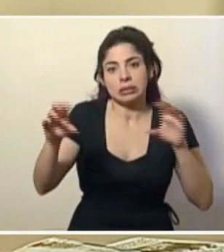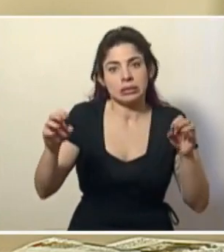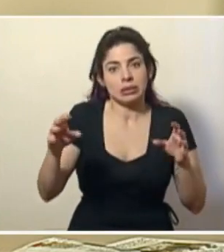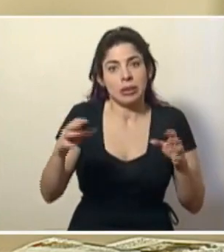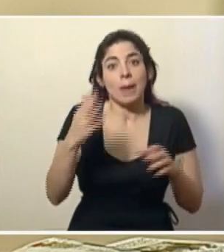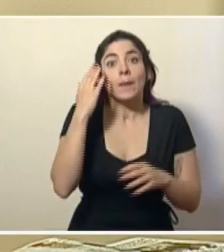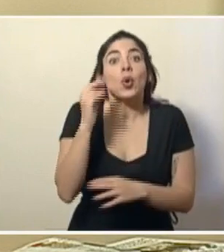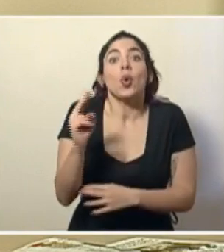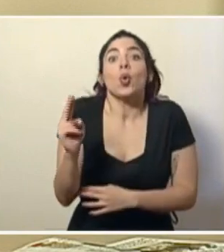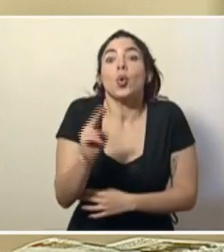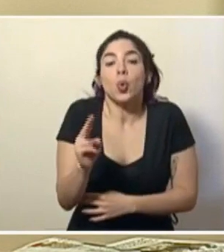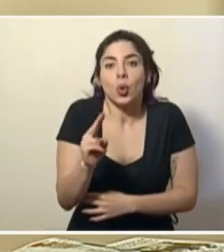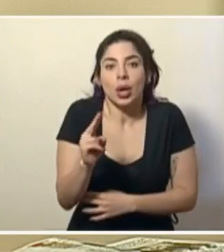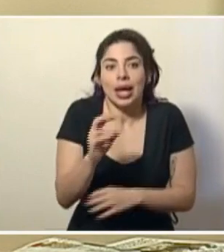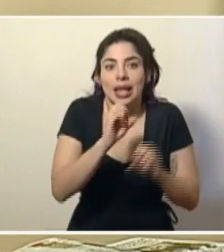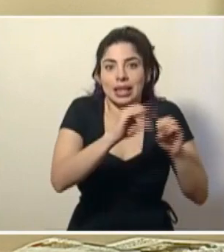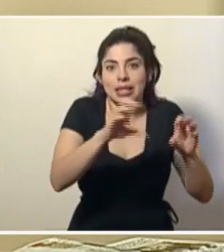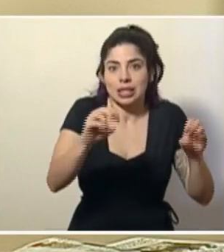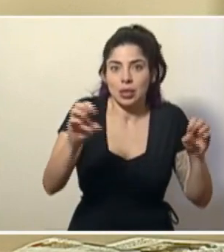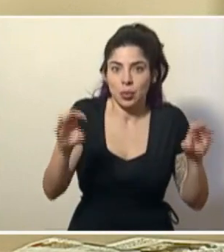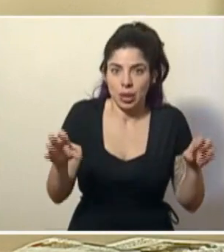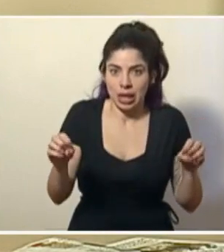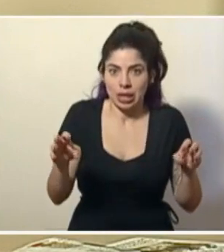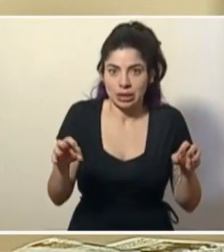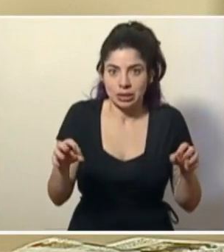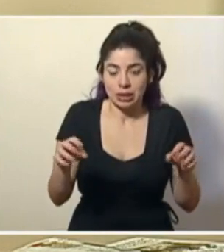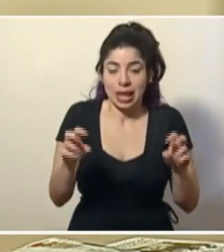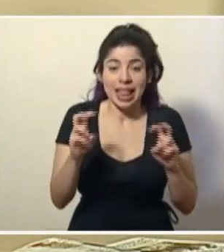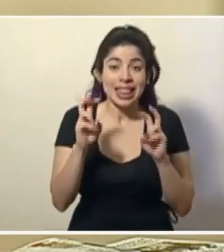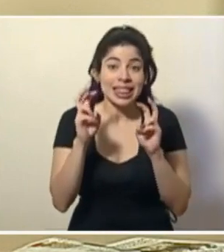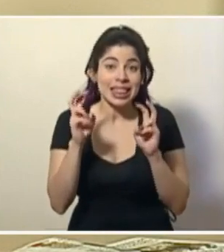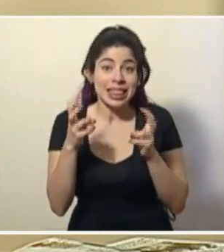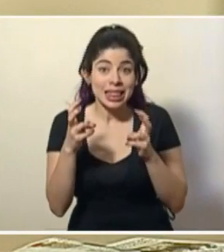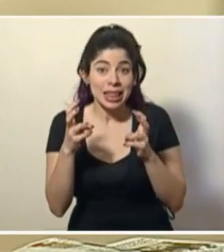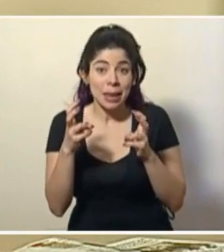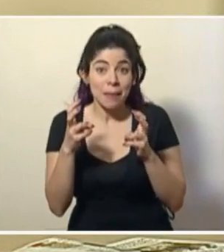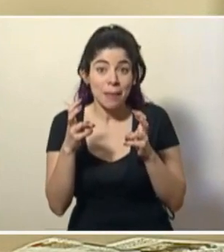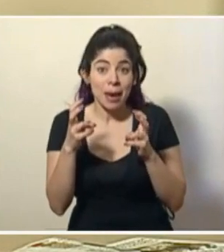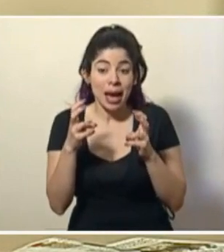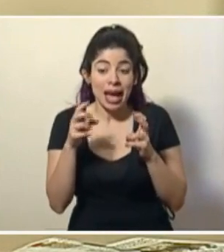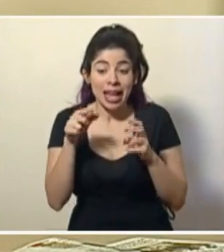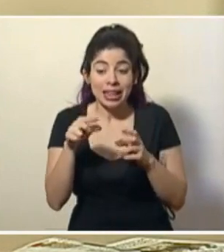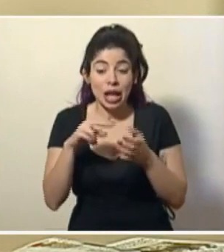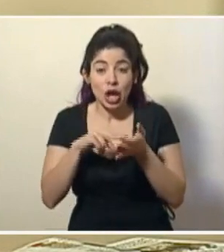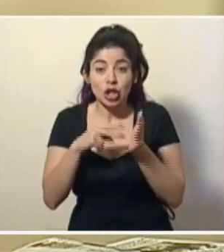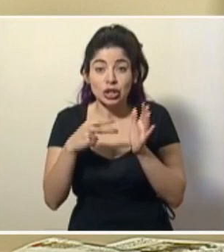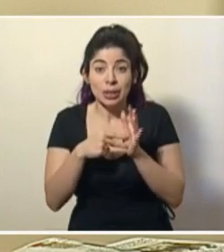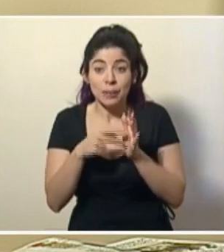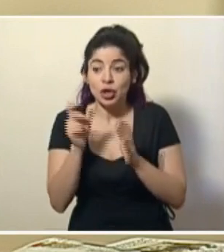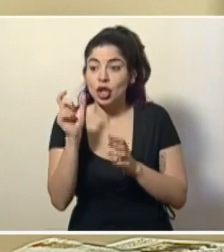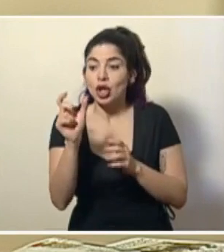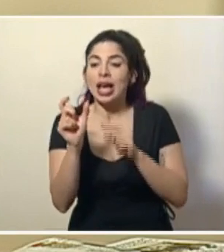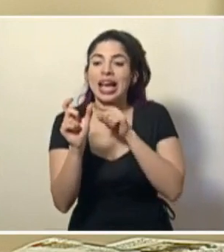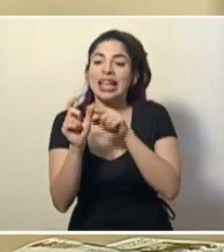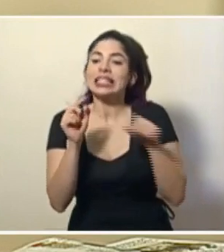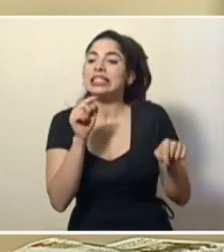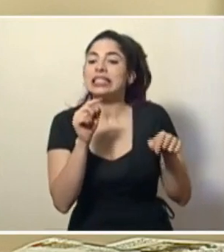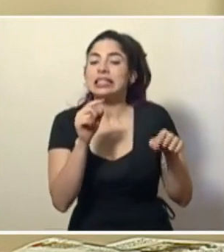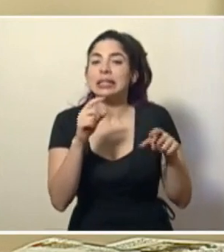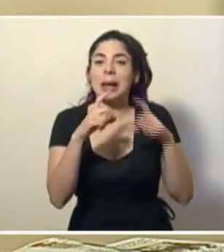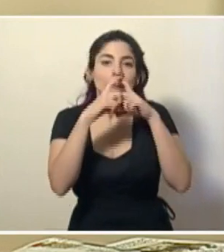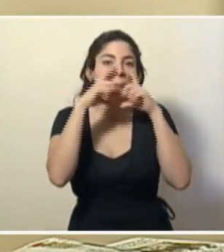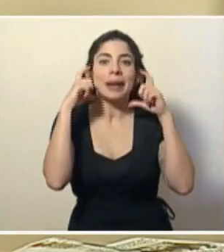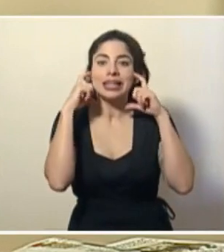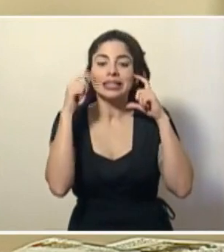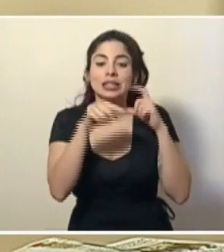porque urge distribuirlas. Y el tema de este concepto de que no es